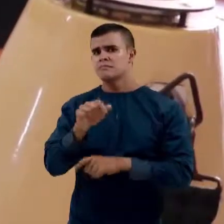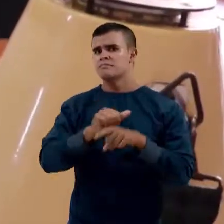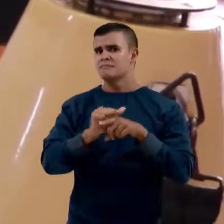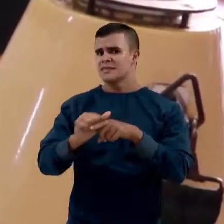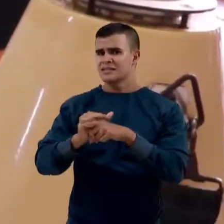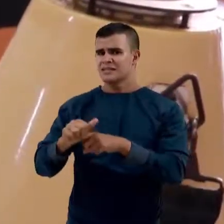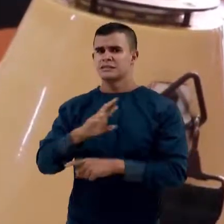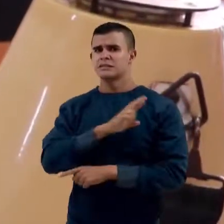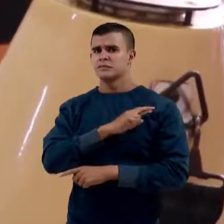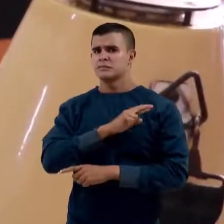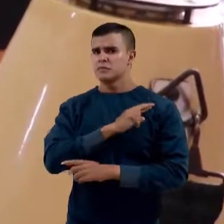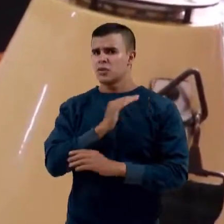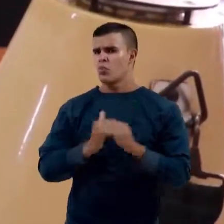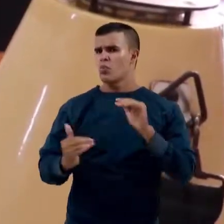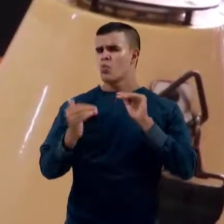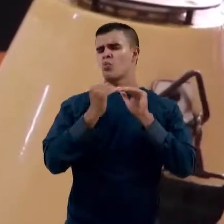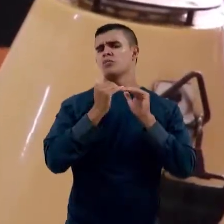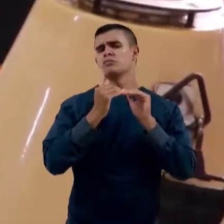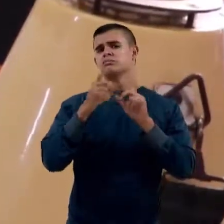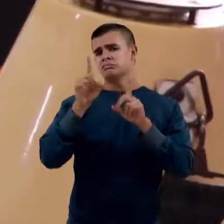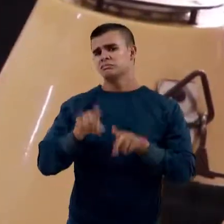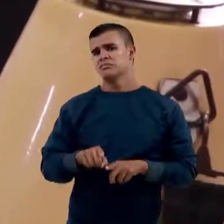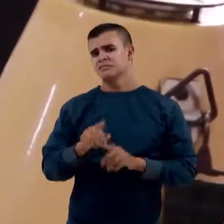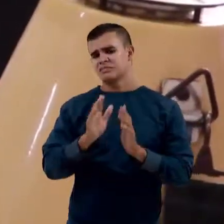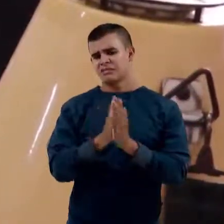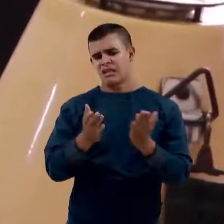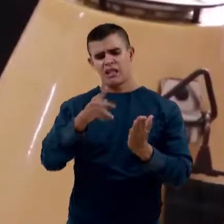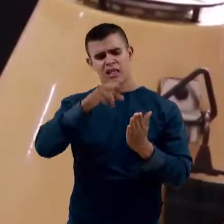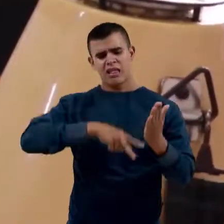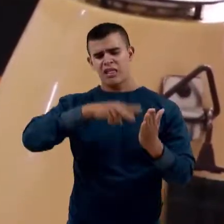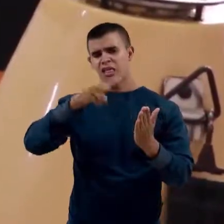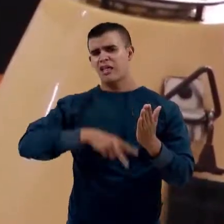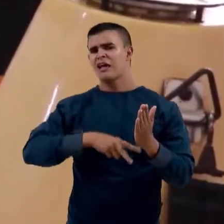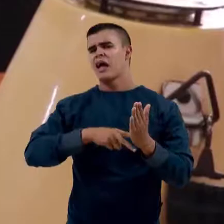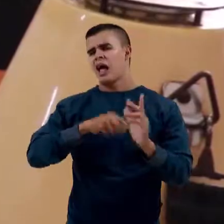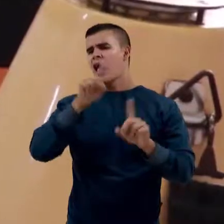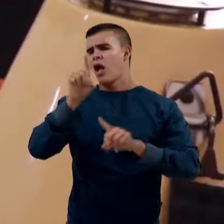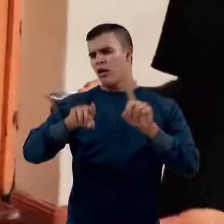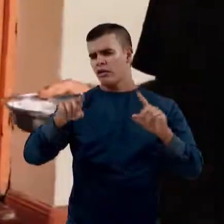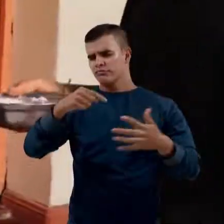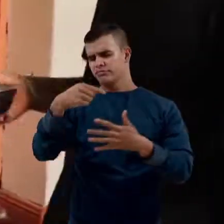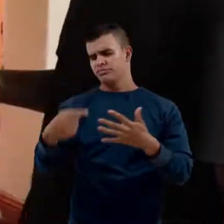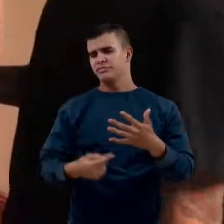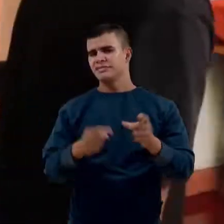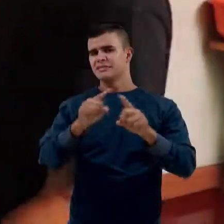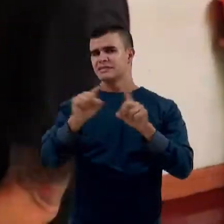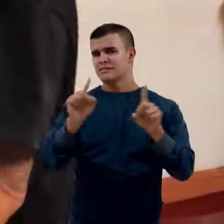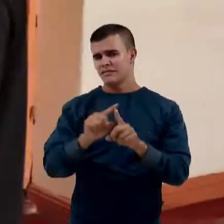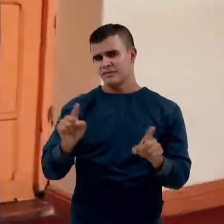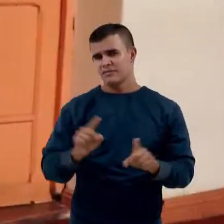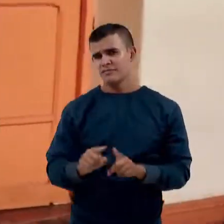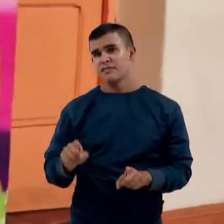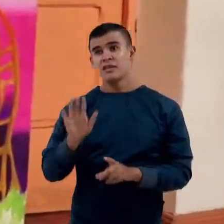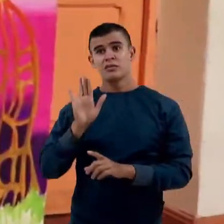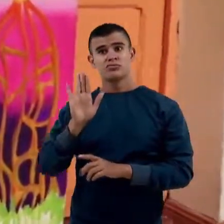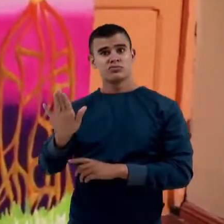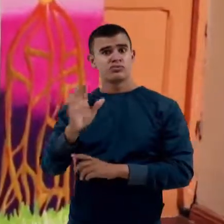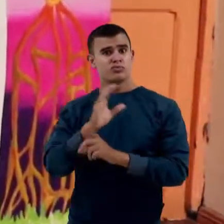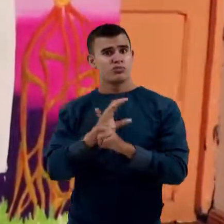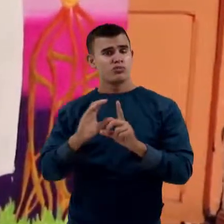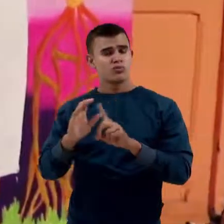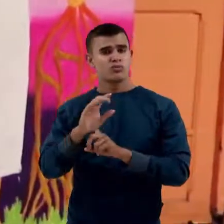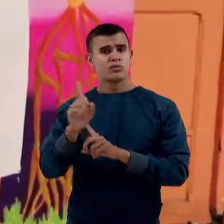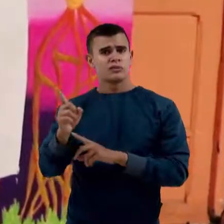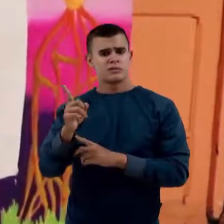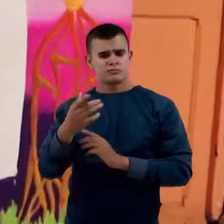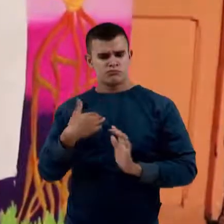mismas, leen los mismos textos y realizan las mismas actividades, evidentemente hay diferencias, pues esta religión representa la forma de vida